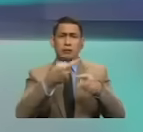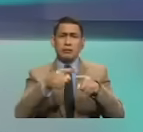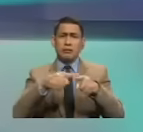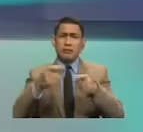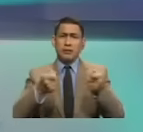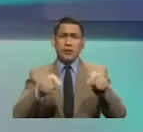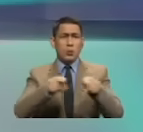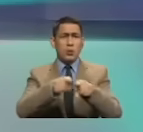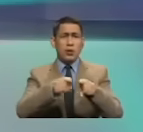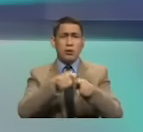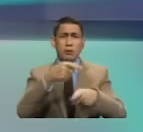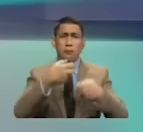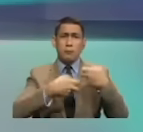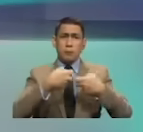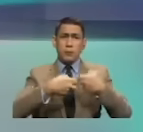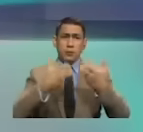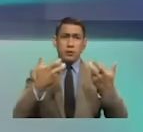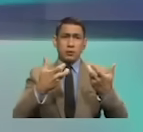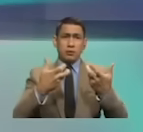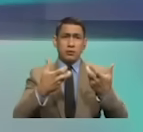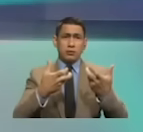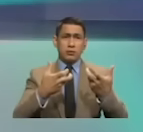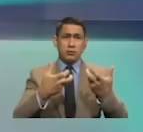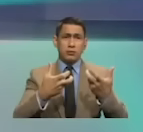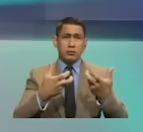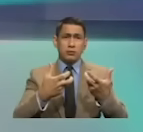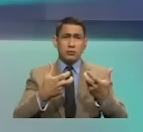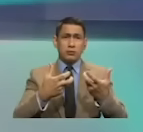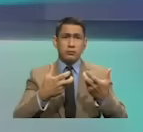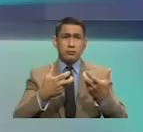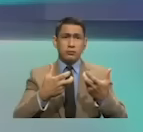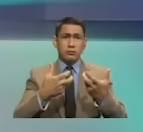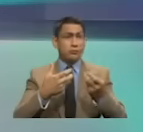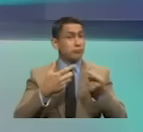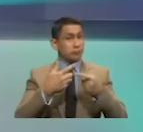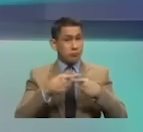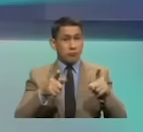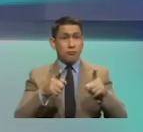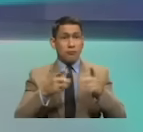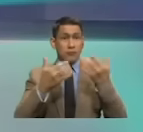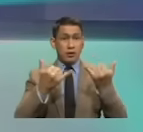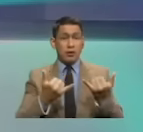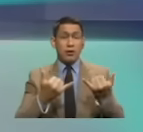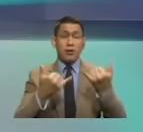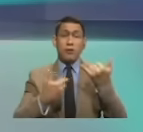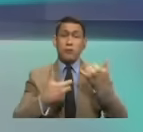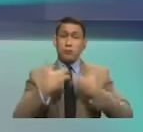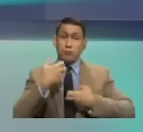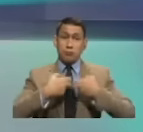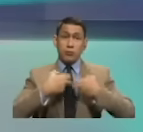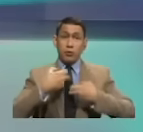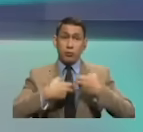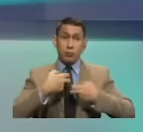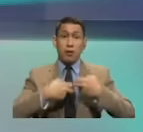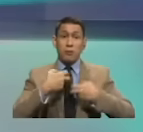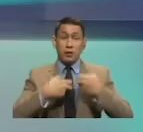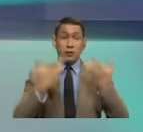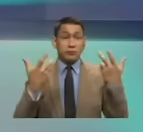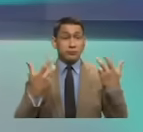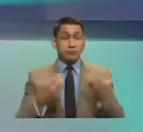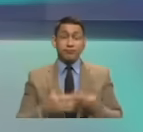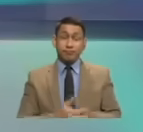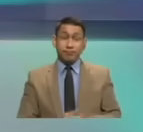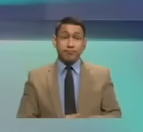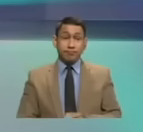generalmente llegan a pedir que el carro se lo devuelvan tal como lo habían dejado. Y es un problema a veces legal en el que se meten los mecánicos. Ahí tiene